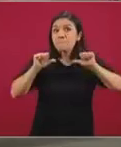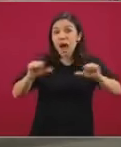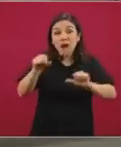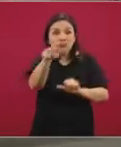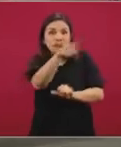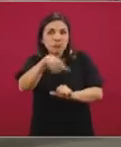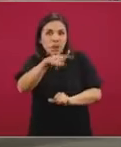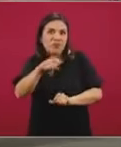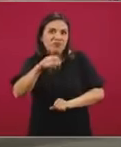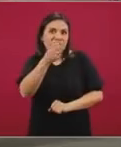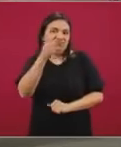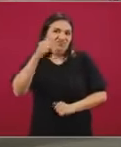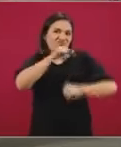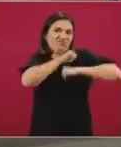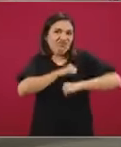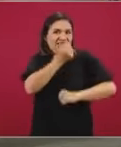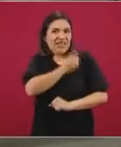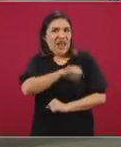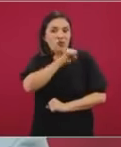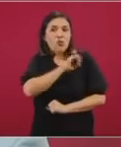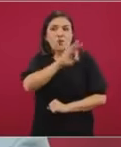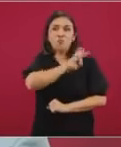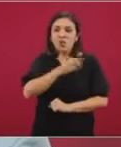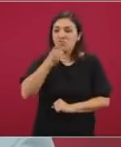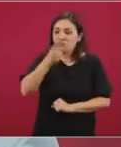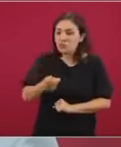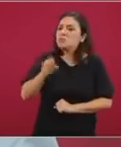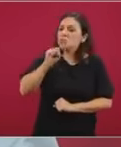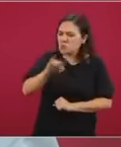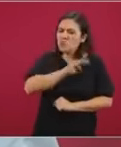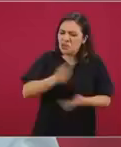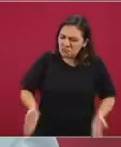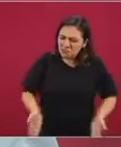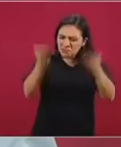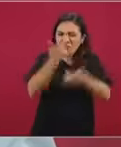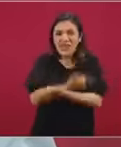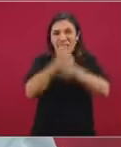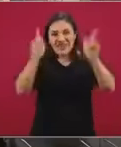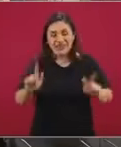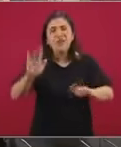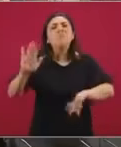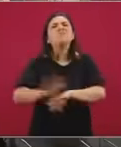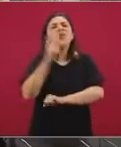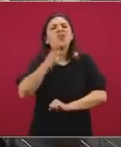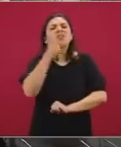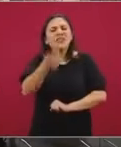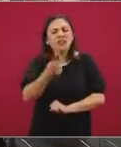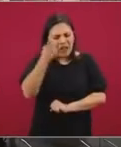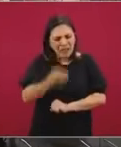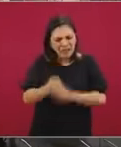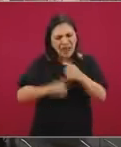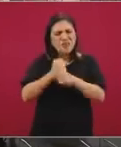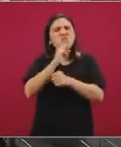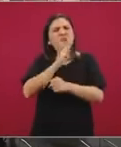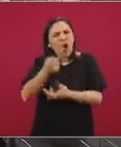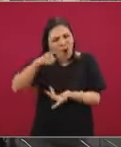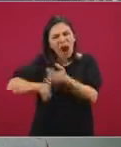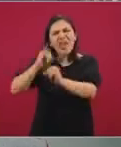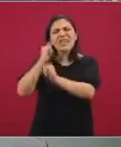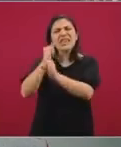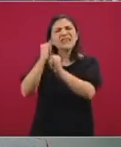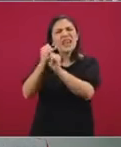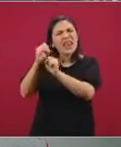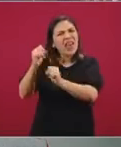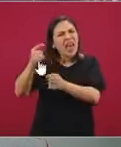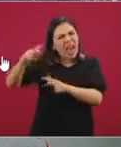ustedes quienes nos digan la FILIC se puede llevar a cabo. ¿Por qué? Nos han dicho, ¿por qué no le hicieron virtual nada más como